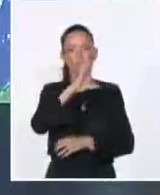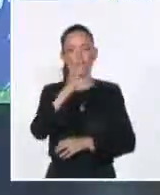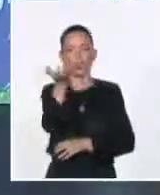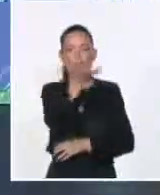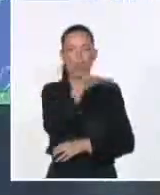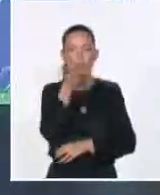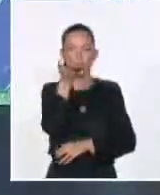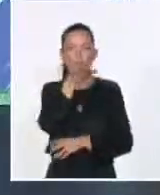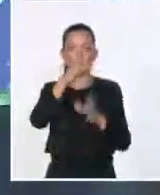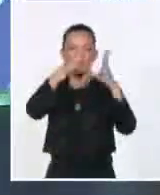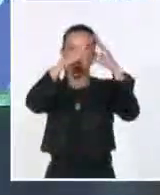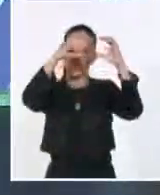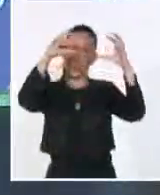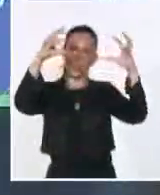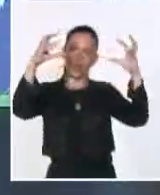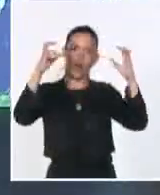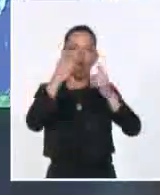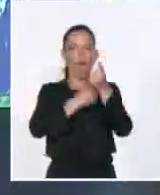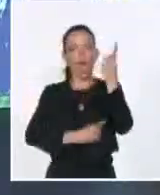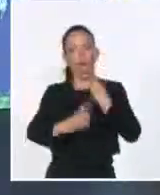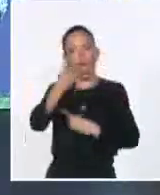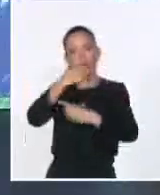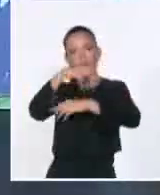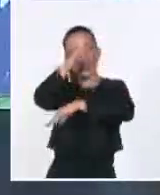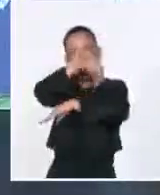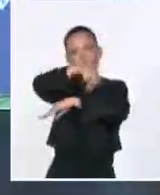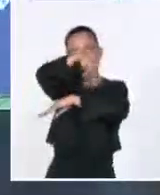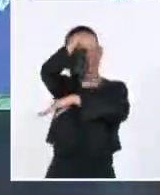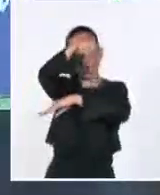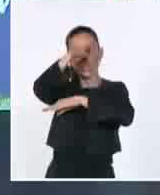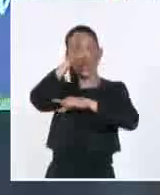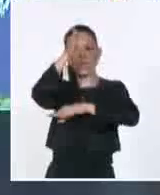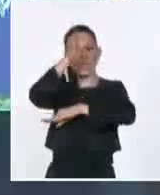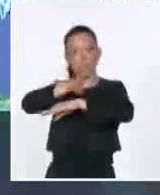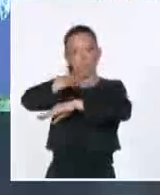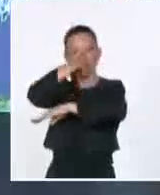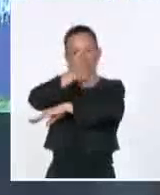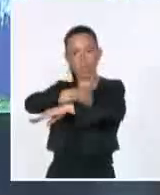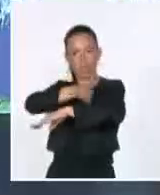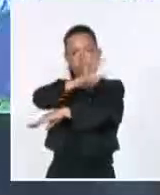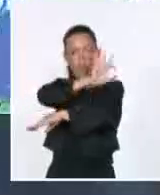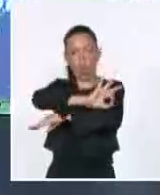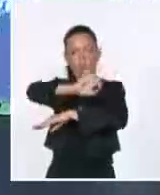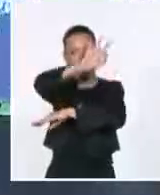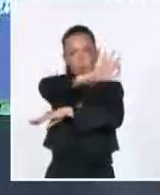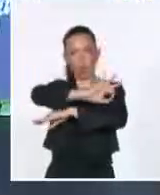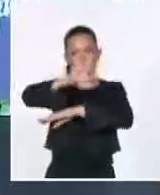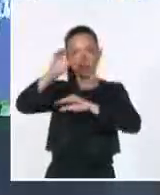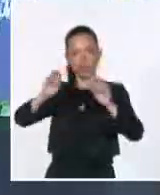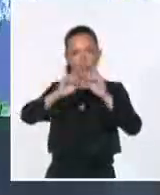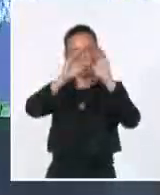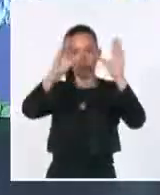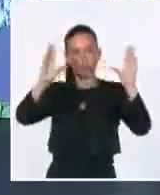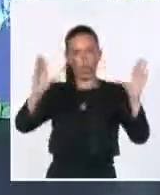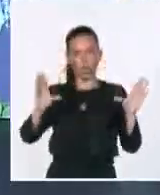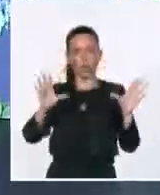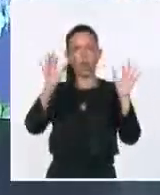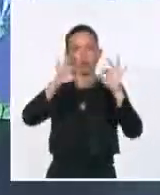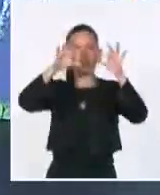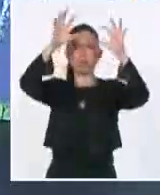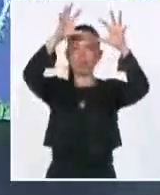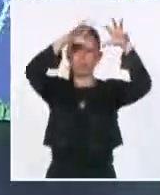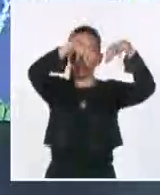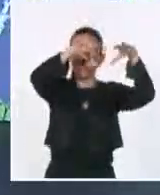bajos todavía llegan a zonas de la costa norte de las regiones central y oriental y producen durante la madrugada y la mañana aislados chubascos de